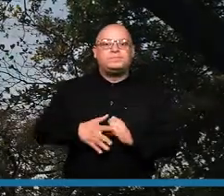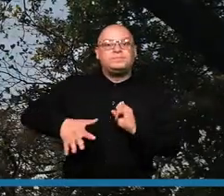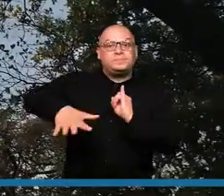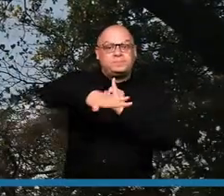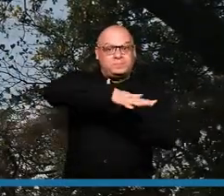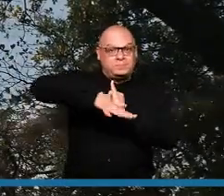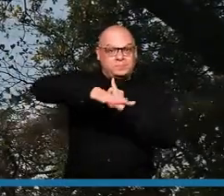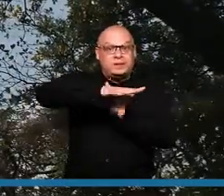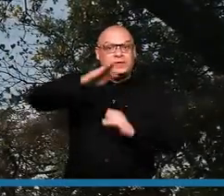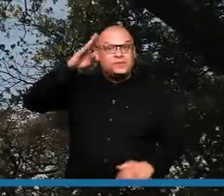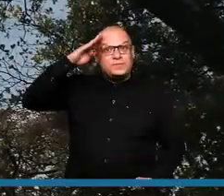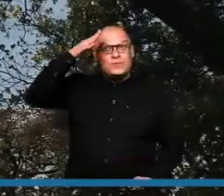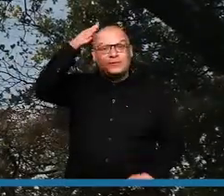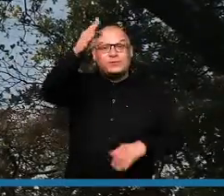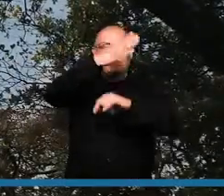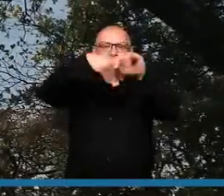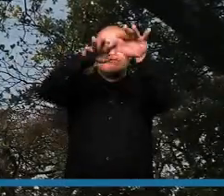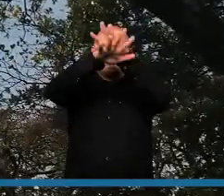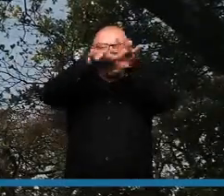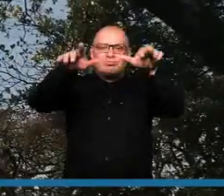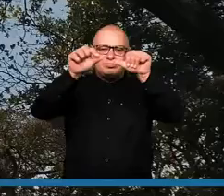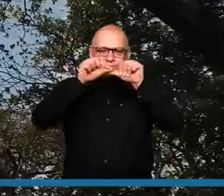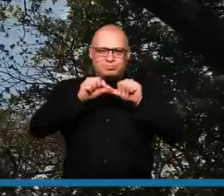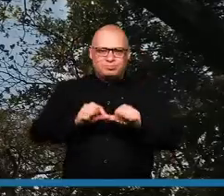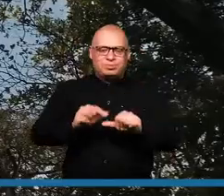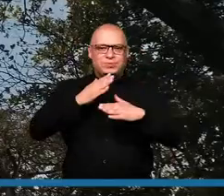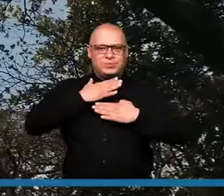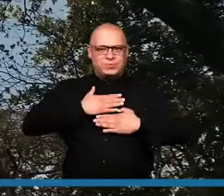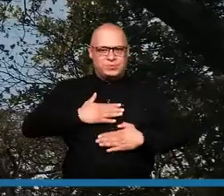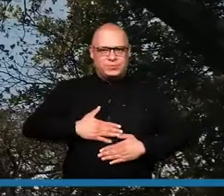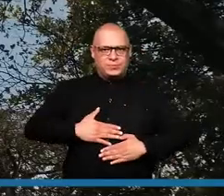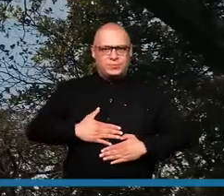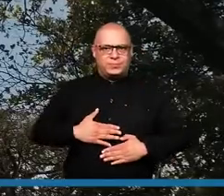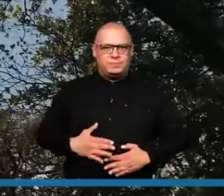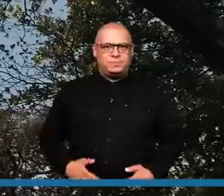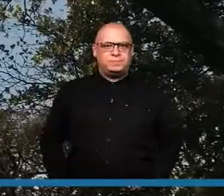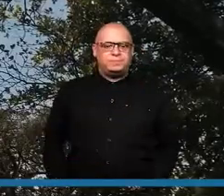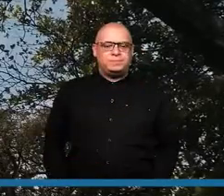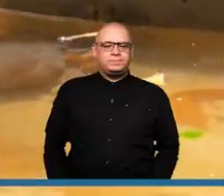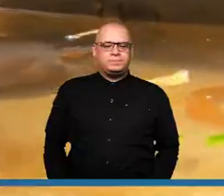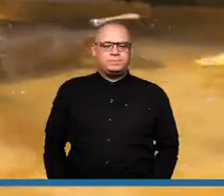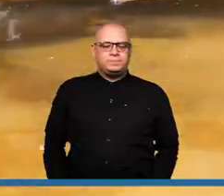Metropolitana del Valle de Aburrá. Futuro sostenible.